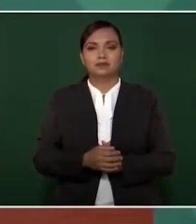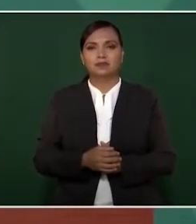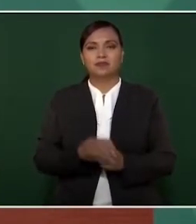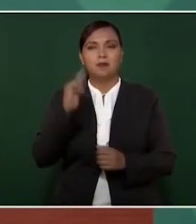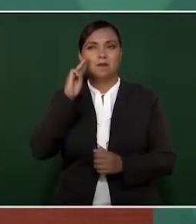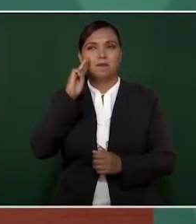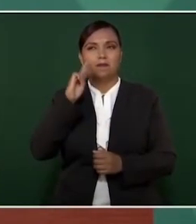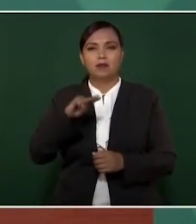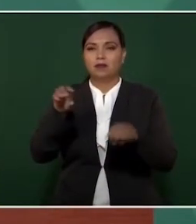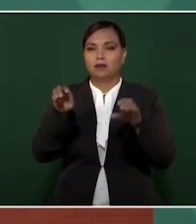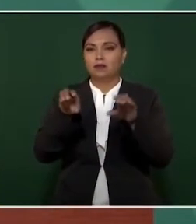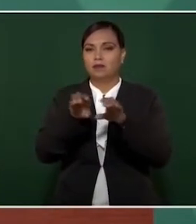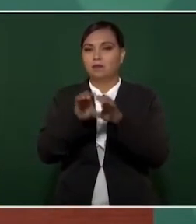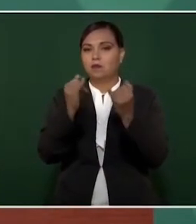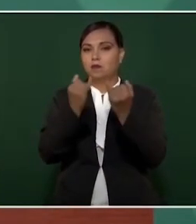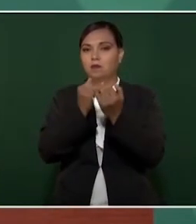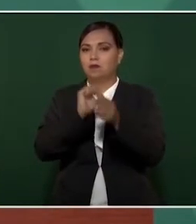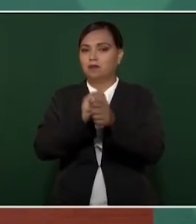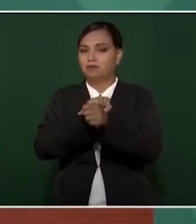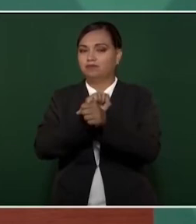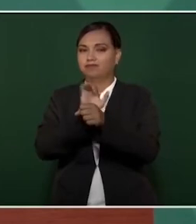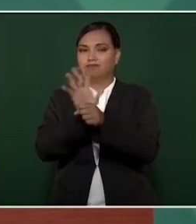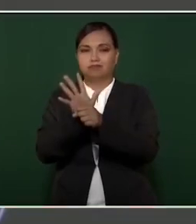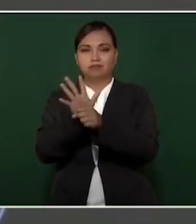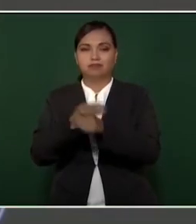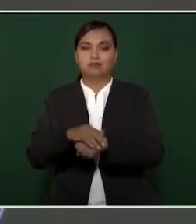tan mala como una pandemia,